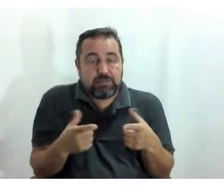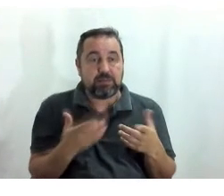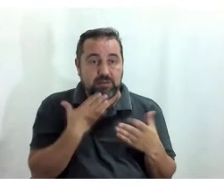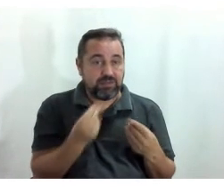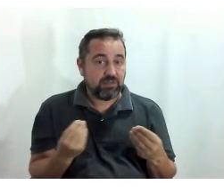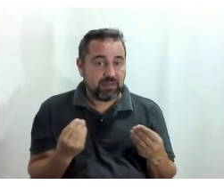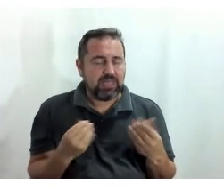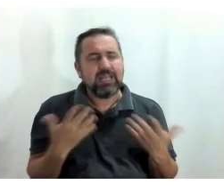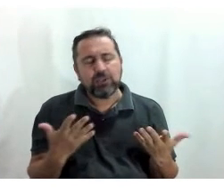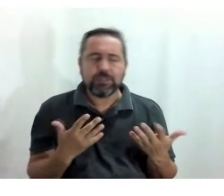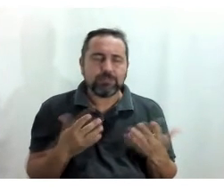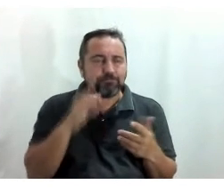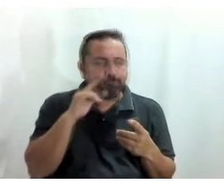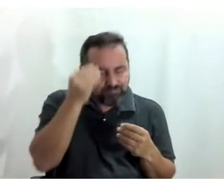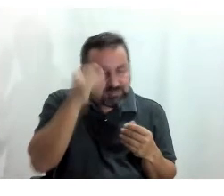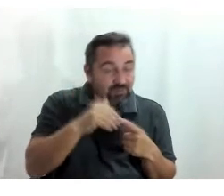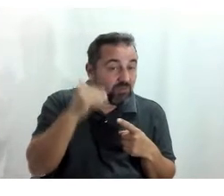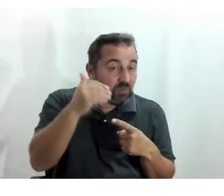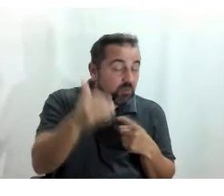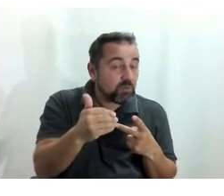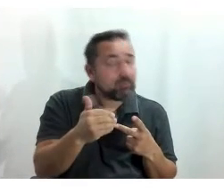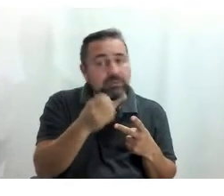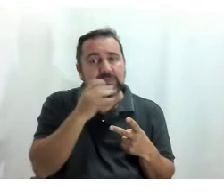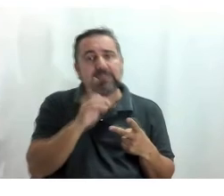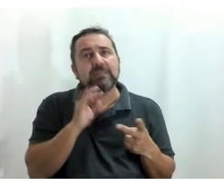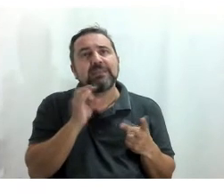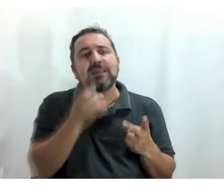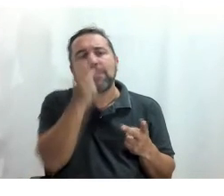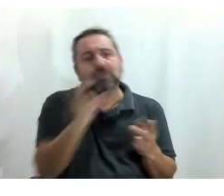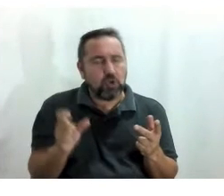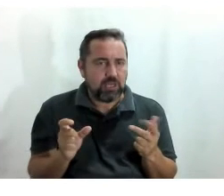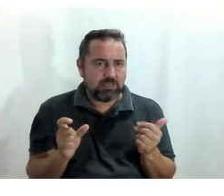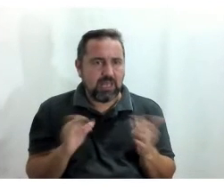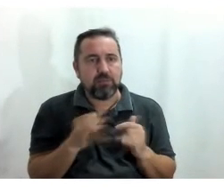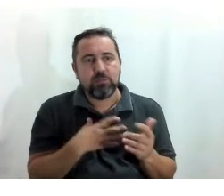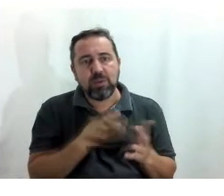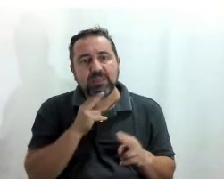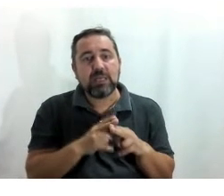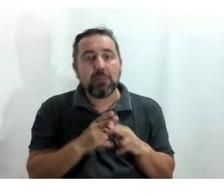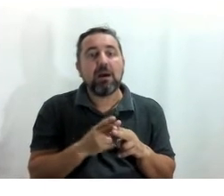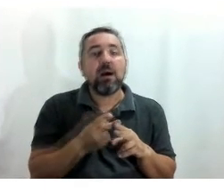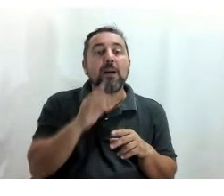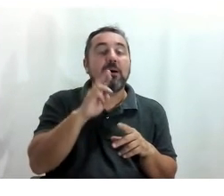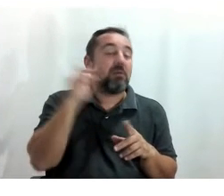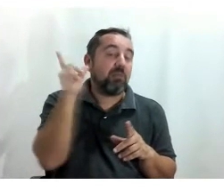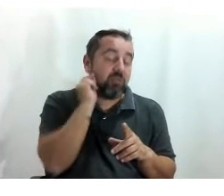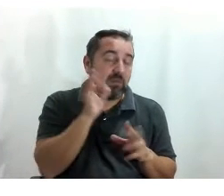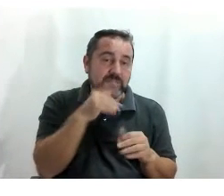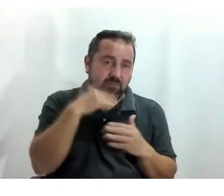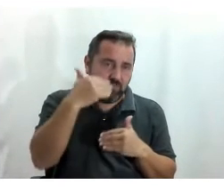estimaciones un poco halagüeñas sobre la cantidad de personas que van a tener presbiacusia en las próximas